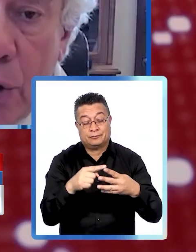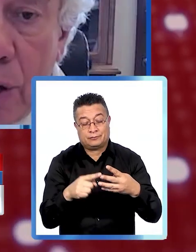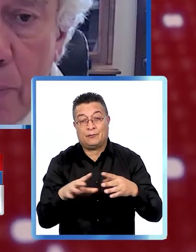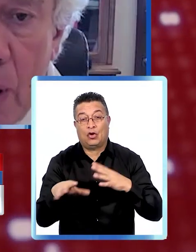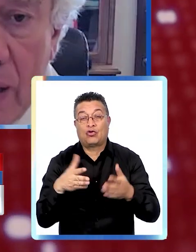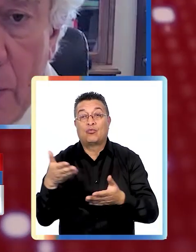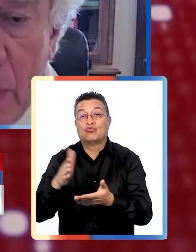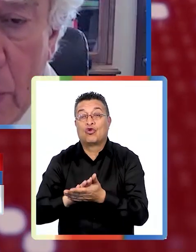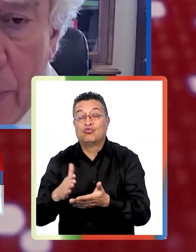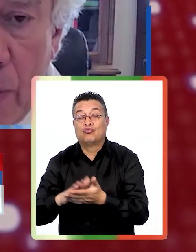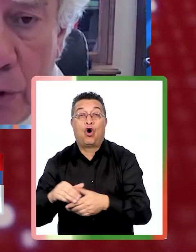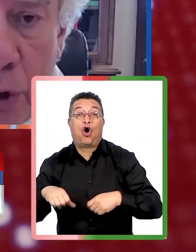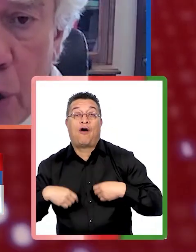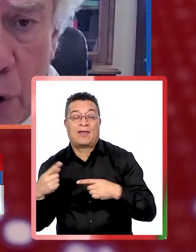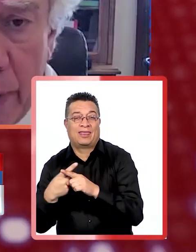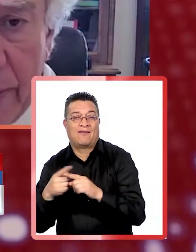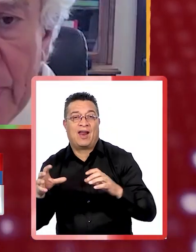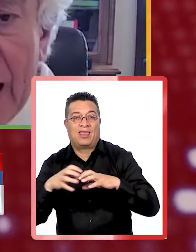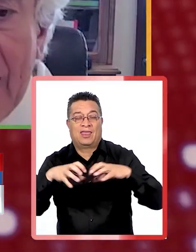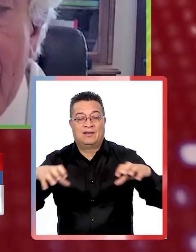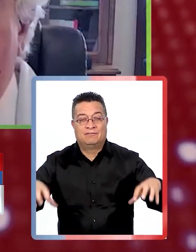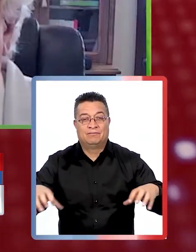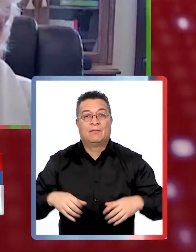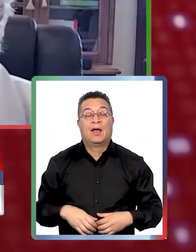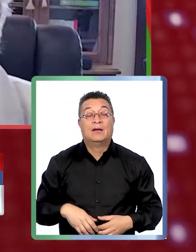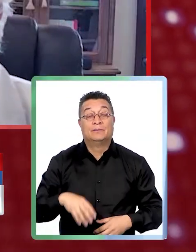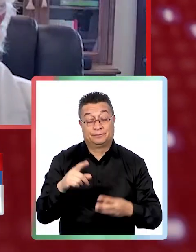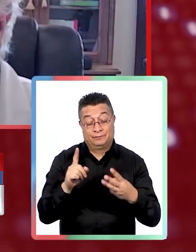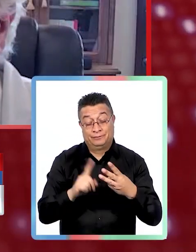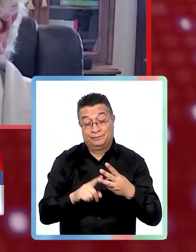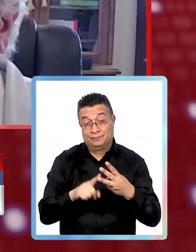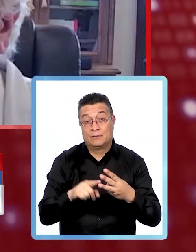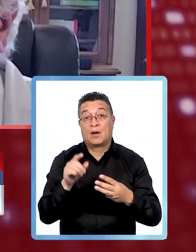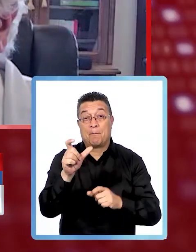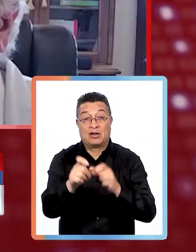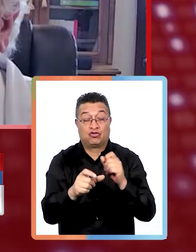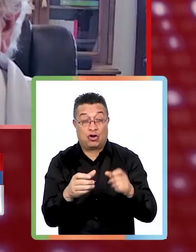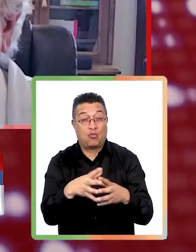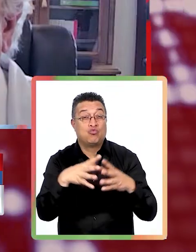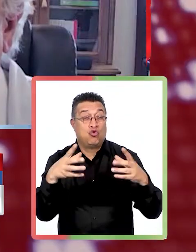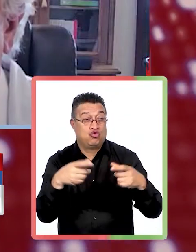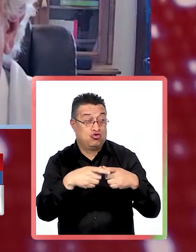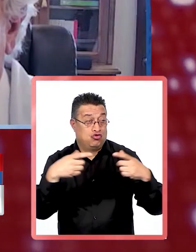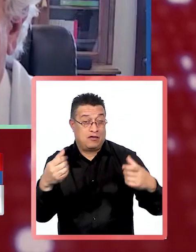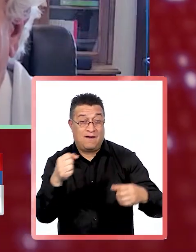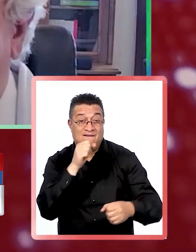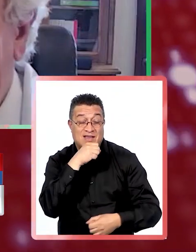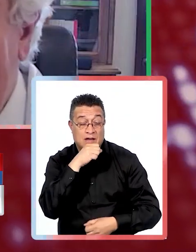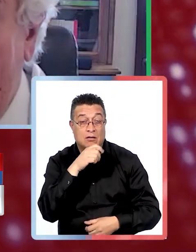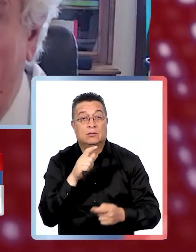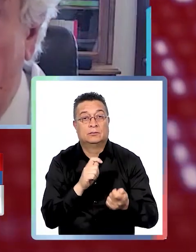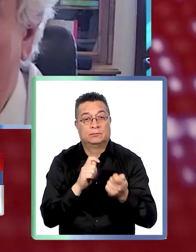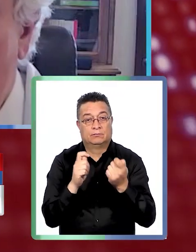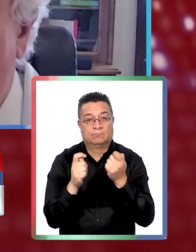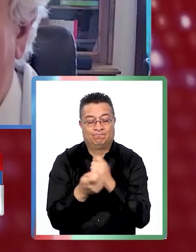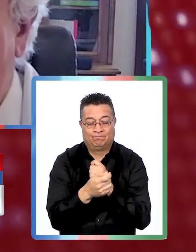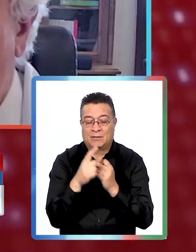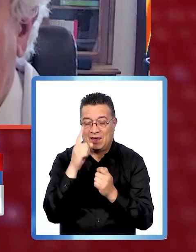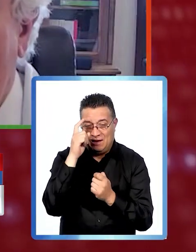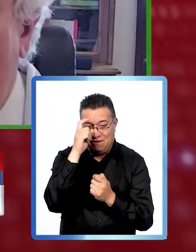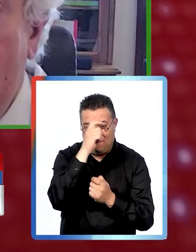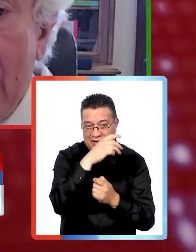aquellas cosas por las que muere una población joven. En tercer lugar, una población envejecida se adapta con mucho